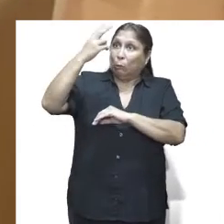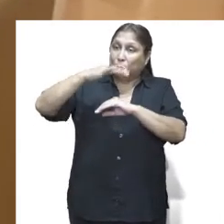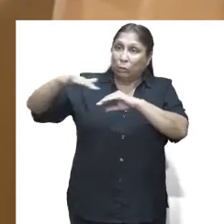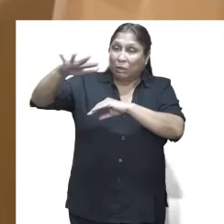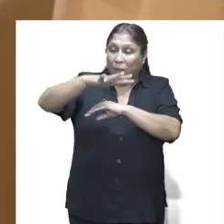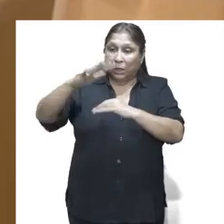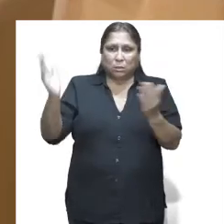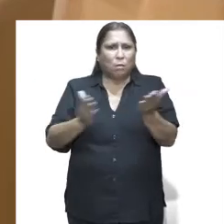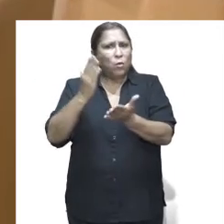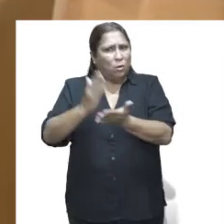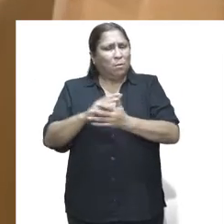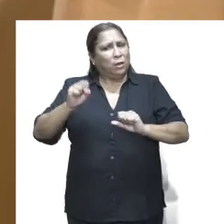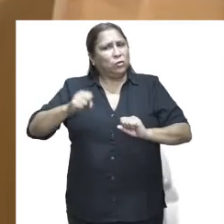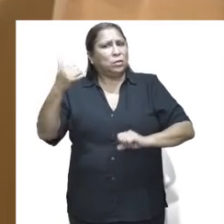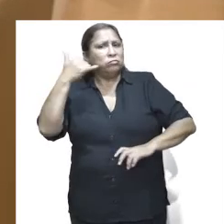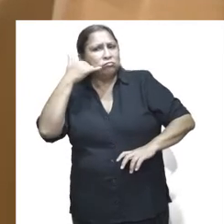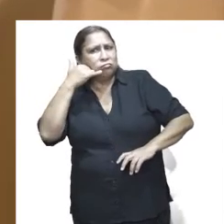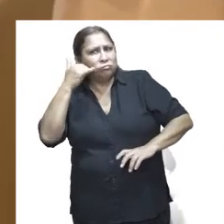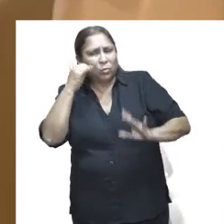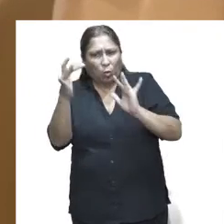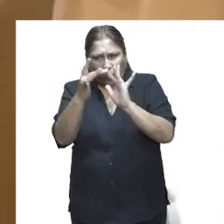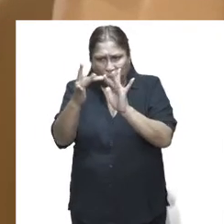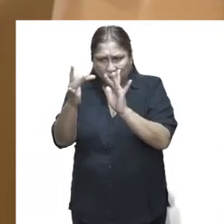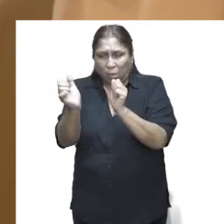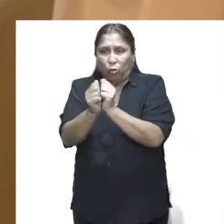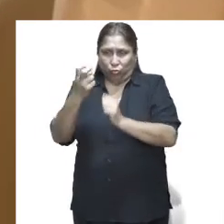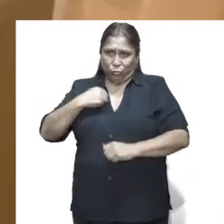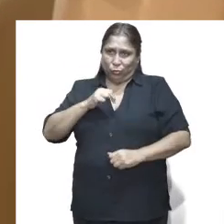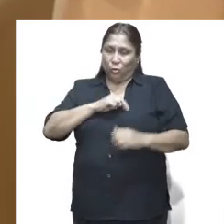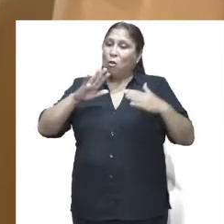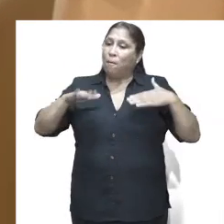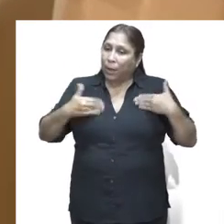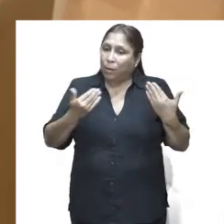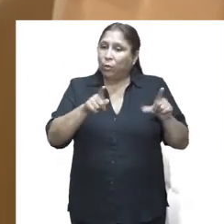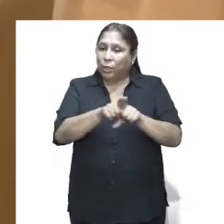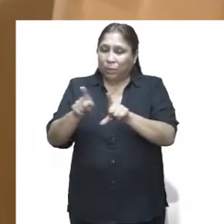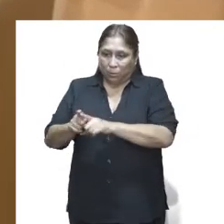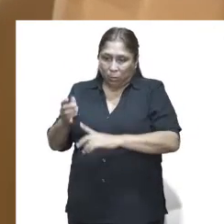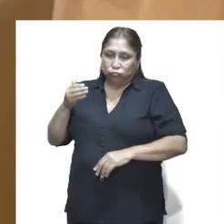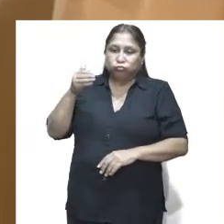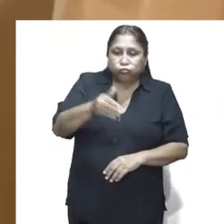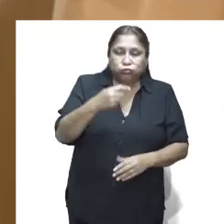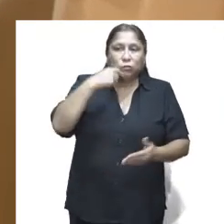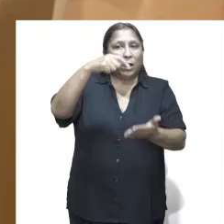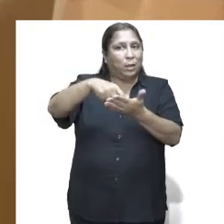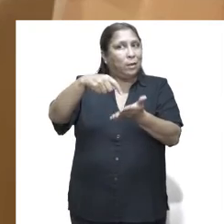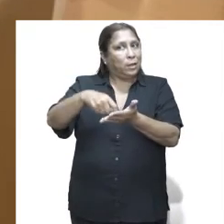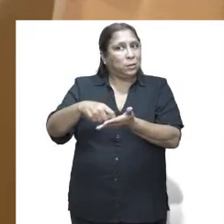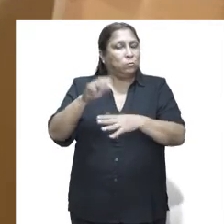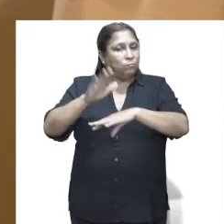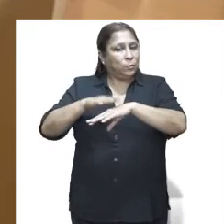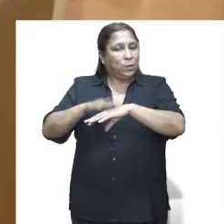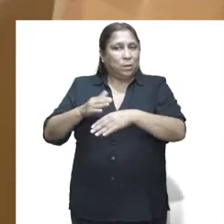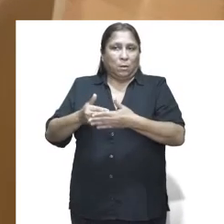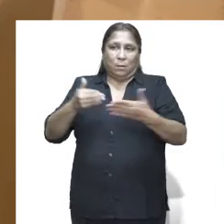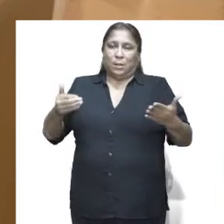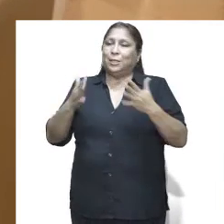problema. Entonces comuníquense desde ya con nosotros para poder también intervenir en estas situaciones de manera preventiva, ¿no? Ok,